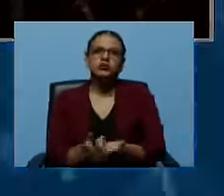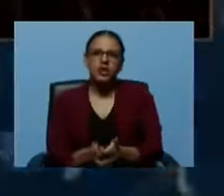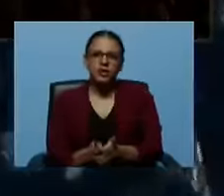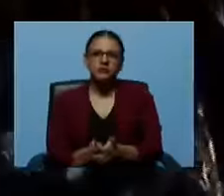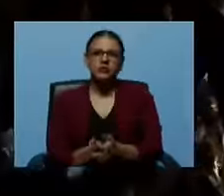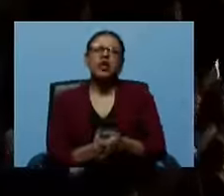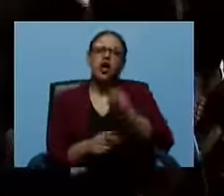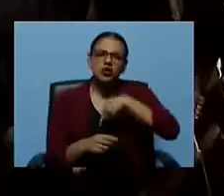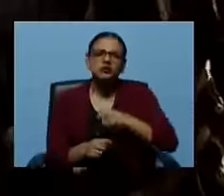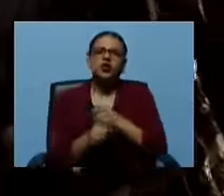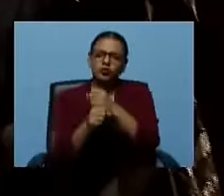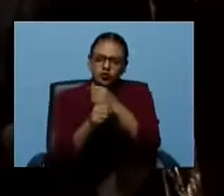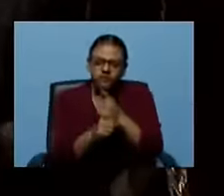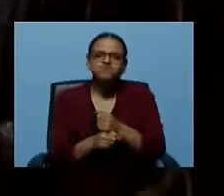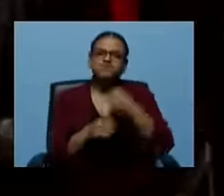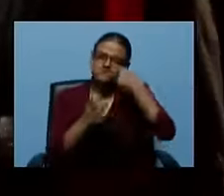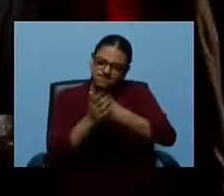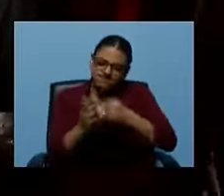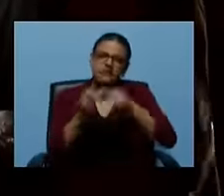perseverar